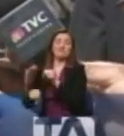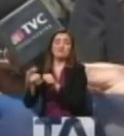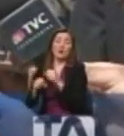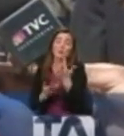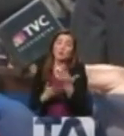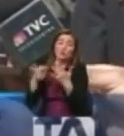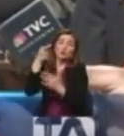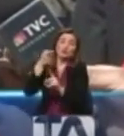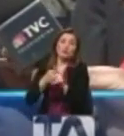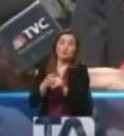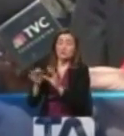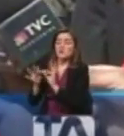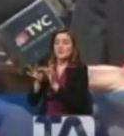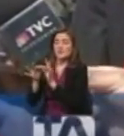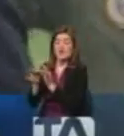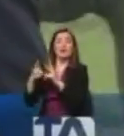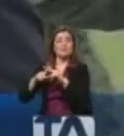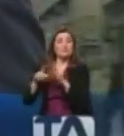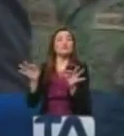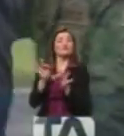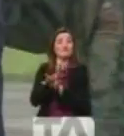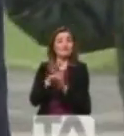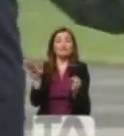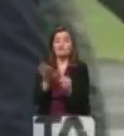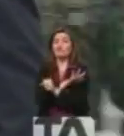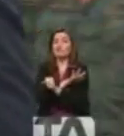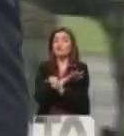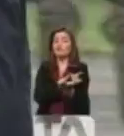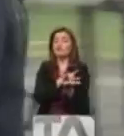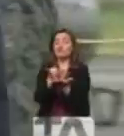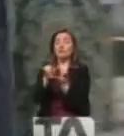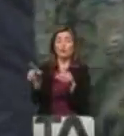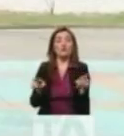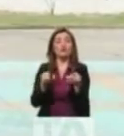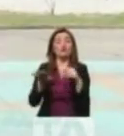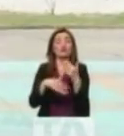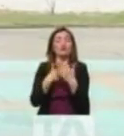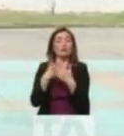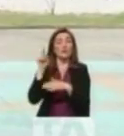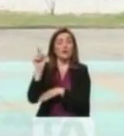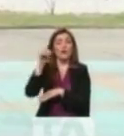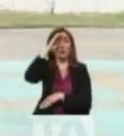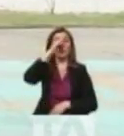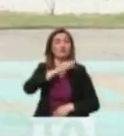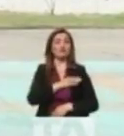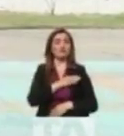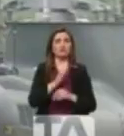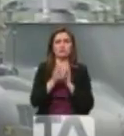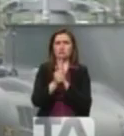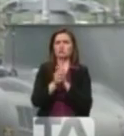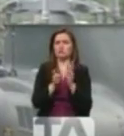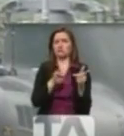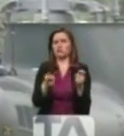que en los próximos meses ya podamos tener la flota completamente operativa. En todo caso, el ministro dijo que Fuerzas Armadas está buscando recuperar su